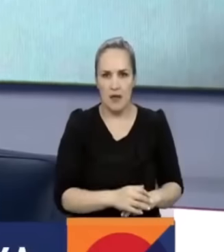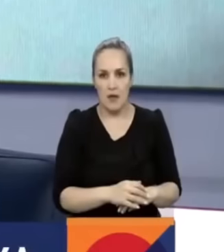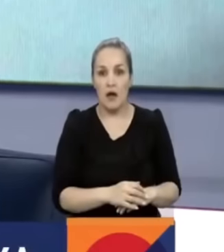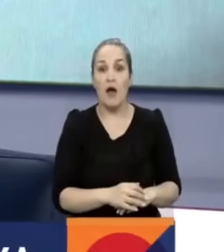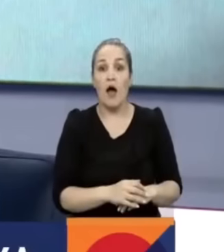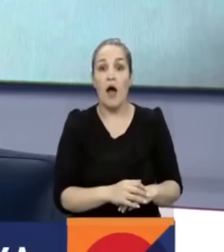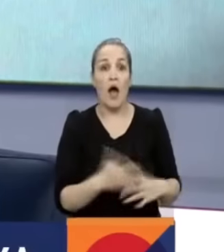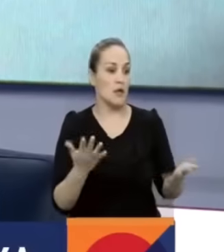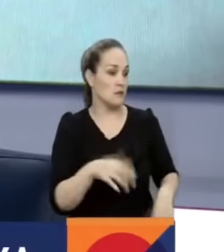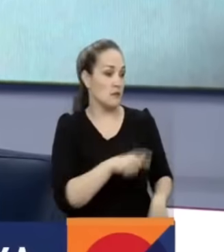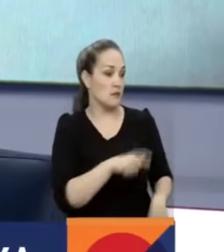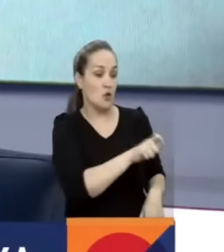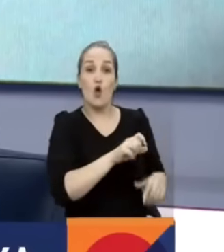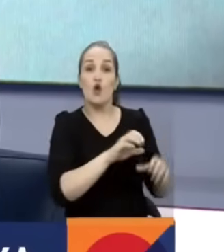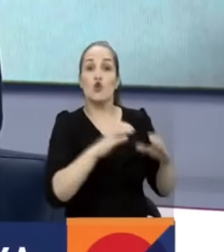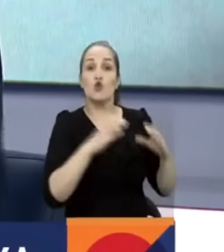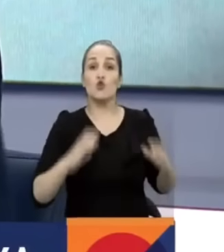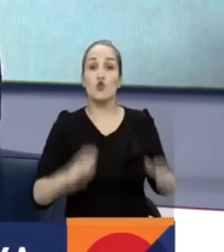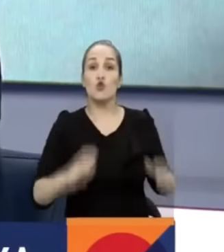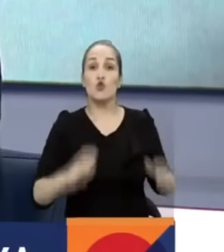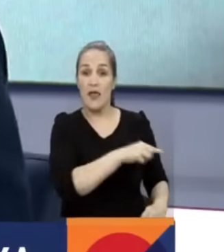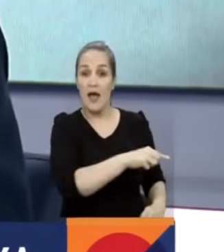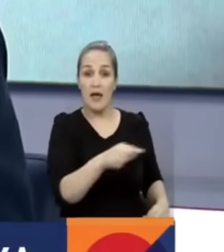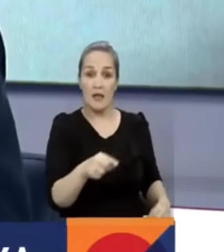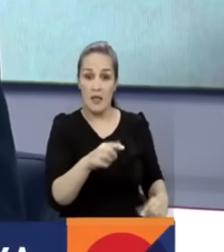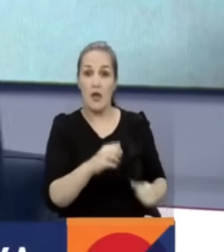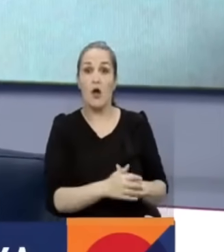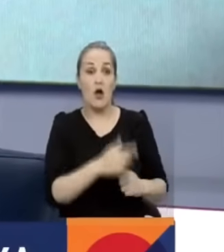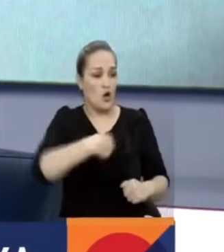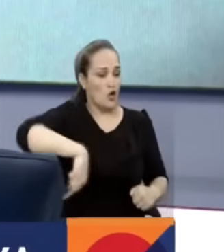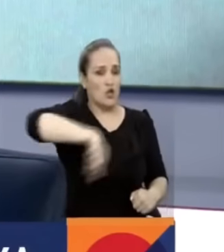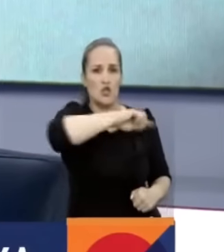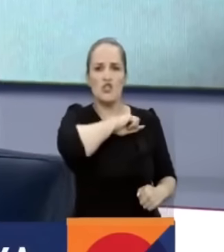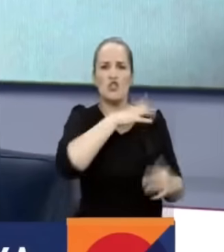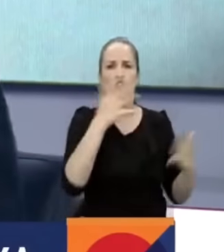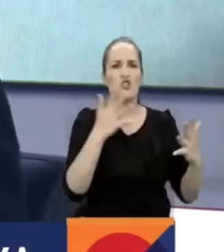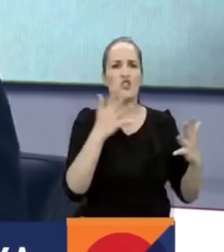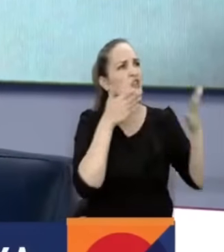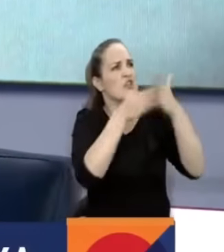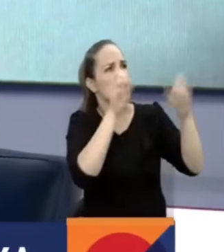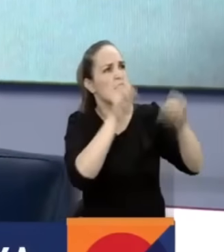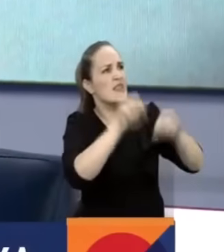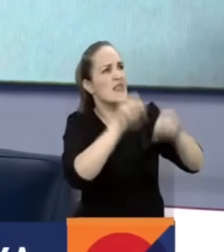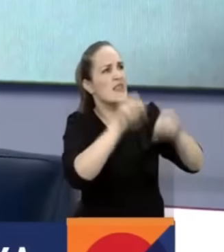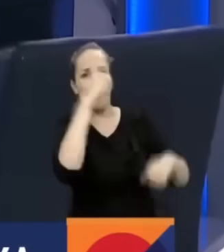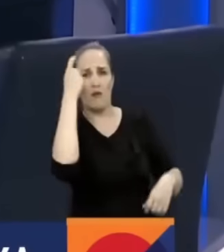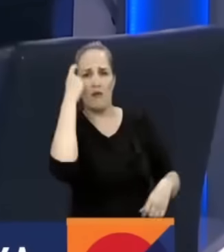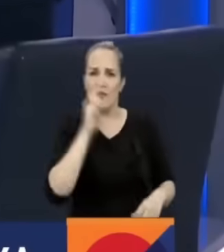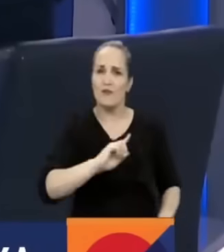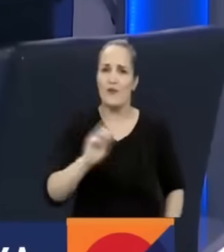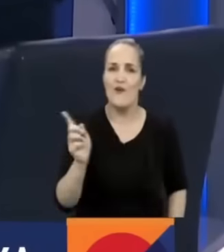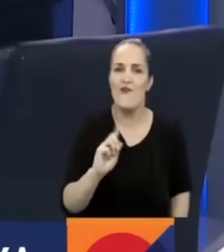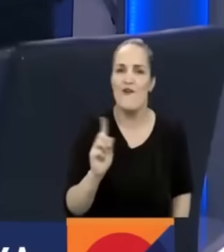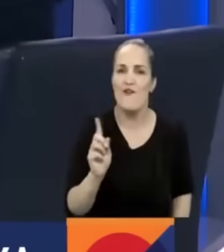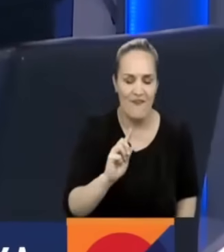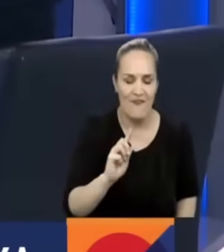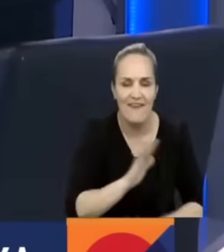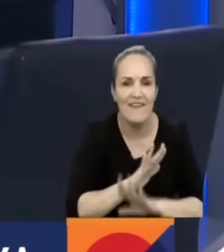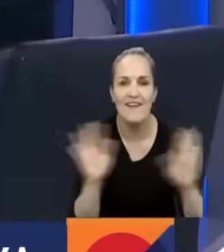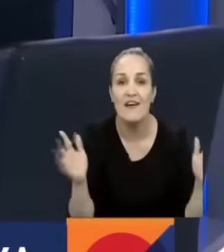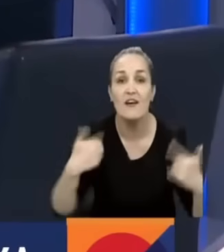que sencillamente, como corderitos, vayamos al sacrificio del gobierno del cambio. No, señores, es que nosotros ya lo vivimos en el